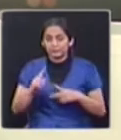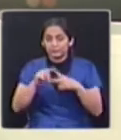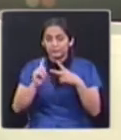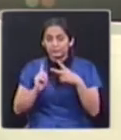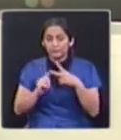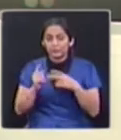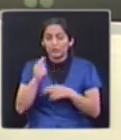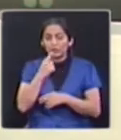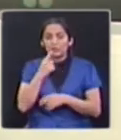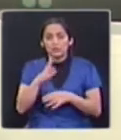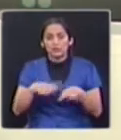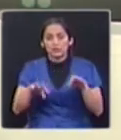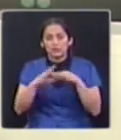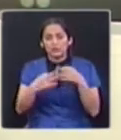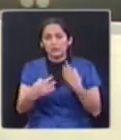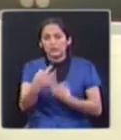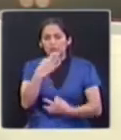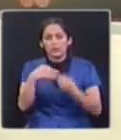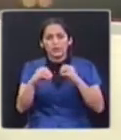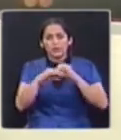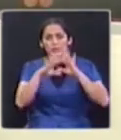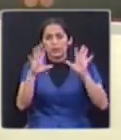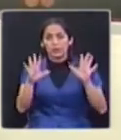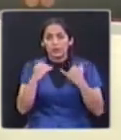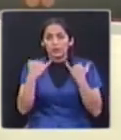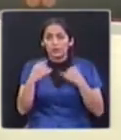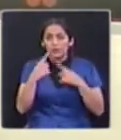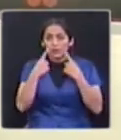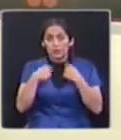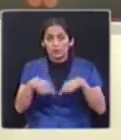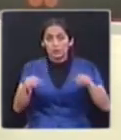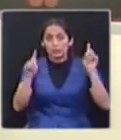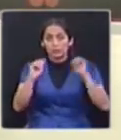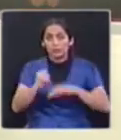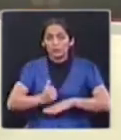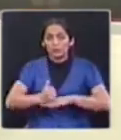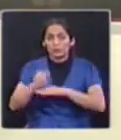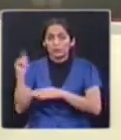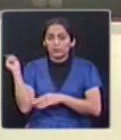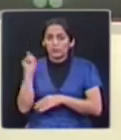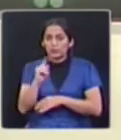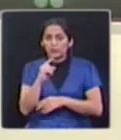situación debe esclarecerse y anunciaron tareas de fiscalización sobre estos procesos.